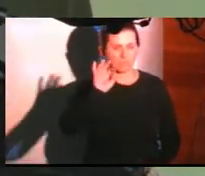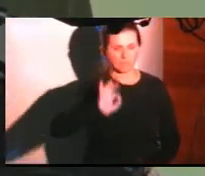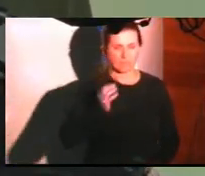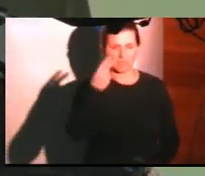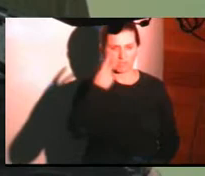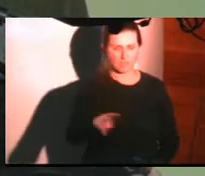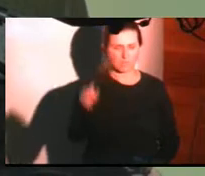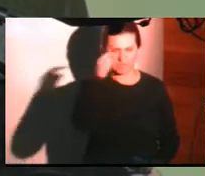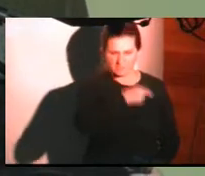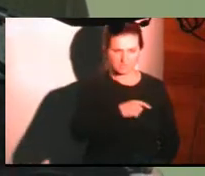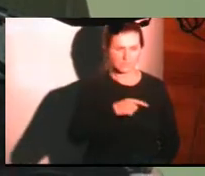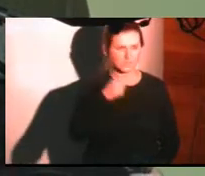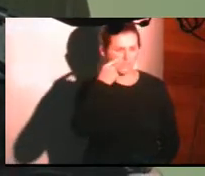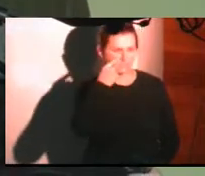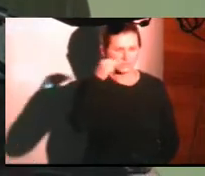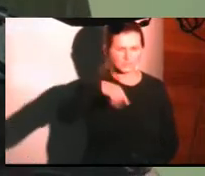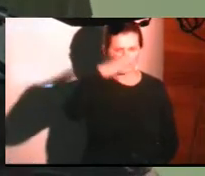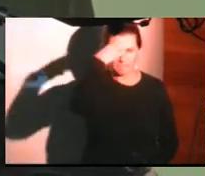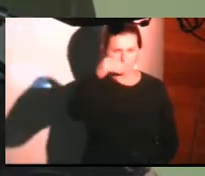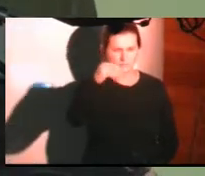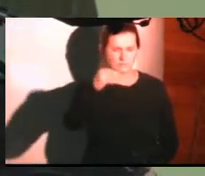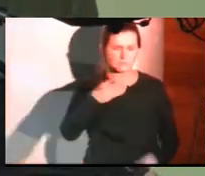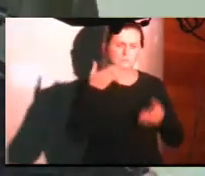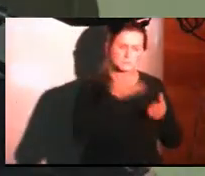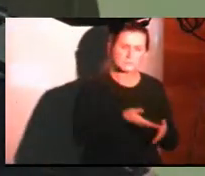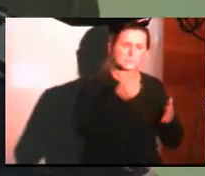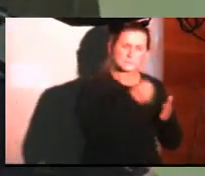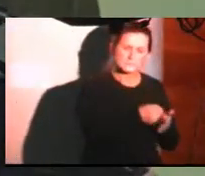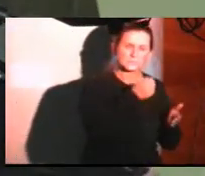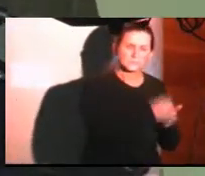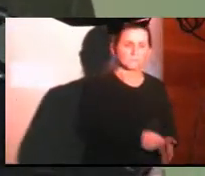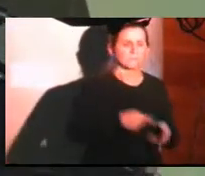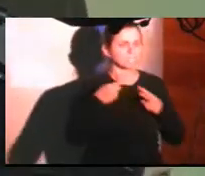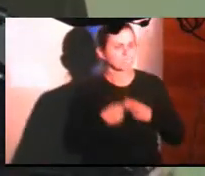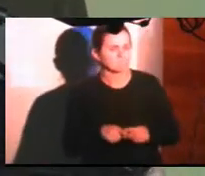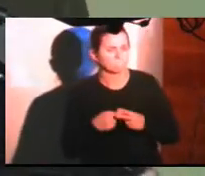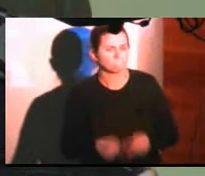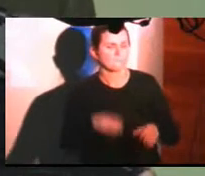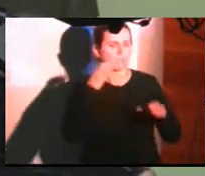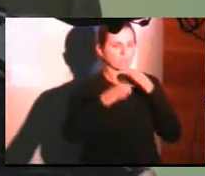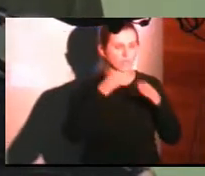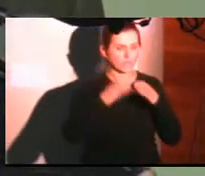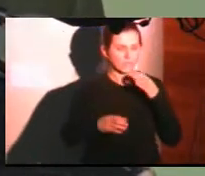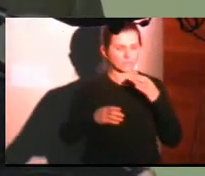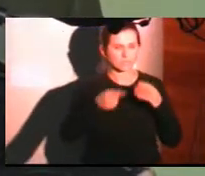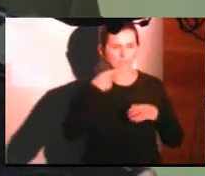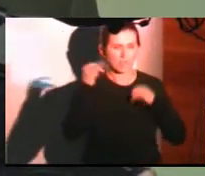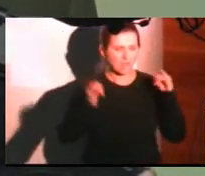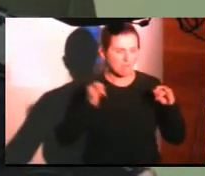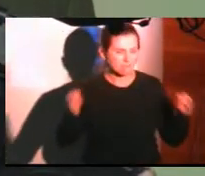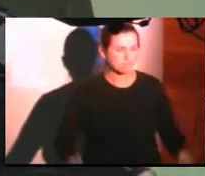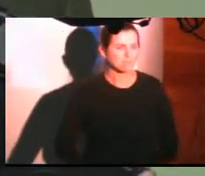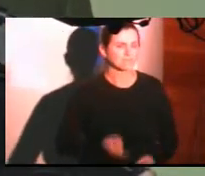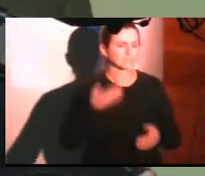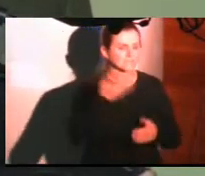las tecnologías de la información y de la comunicación un despegue. Quizás hemos ido más